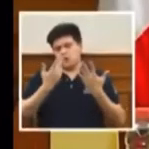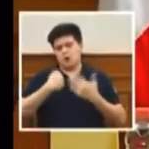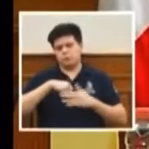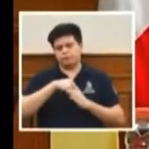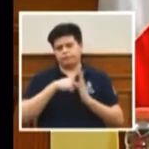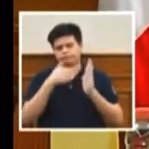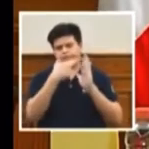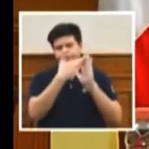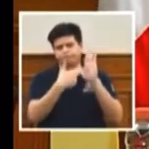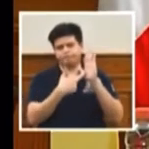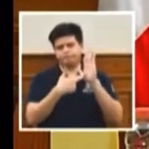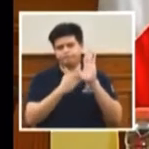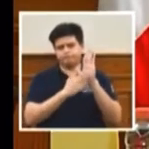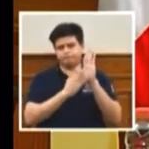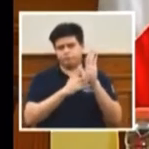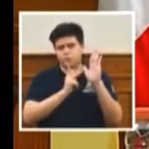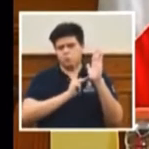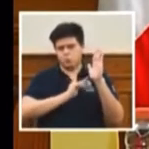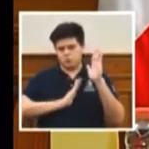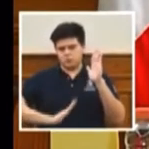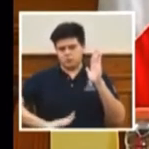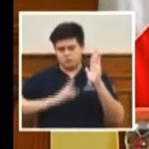las disposiciones municipales